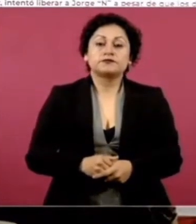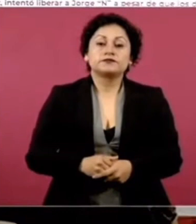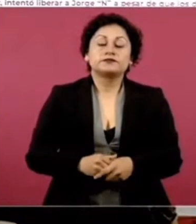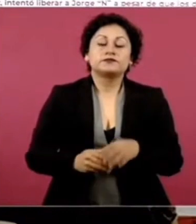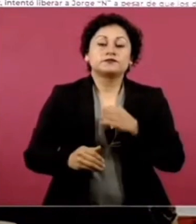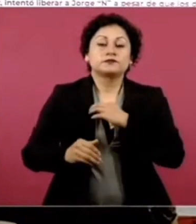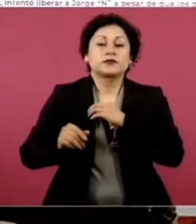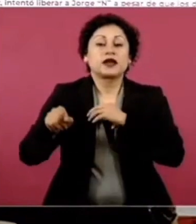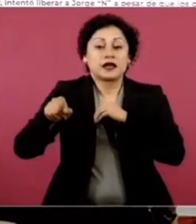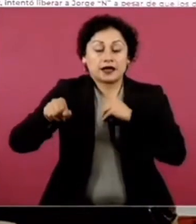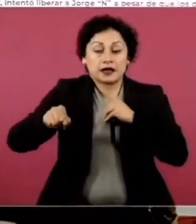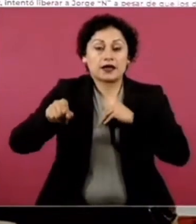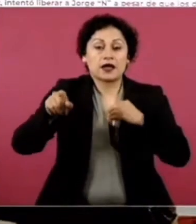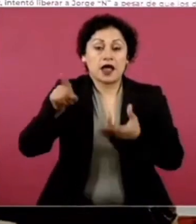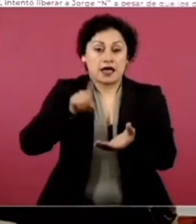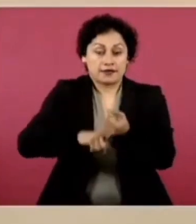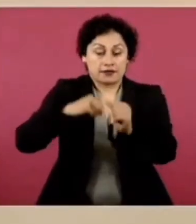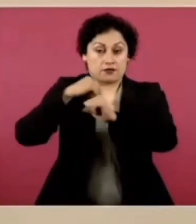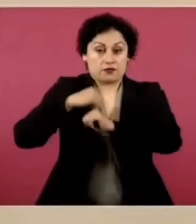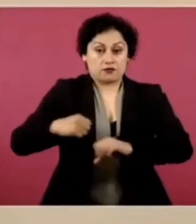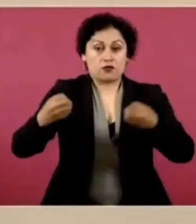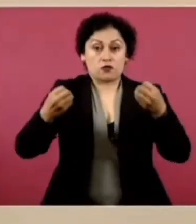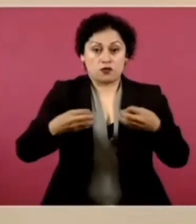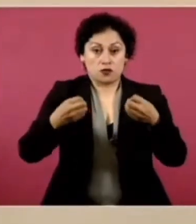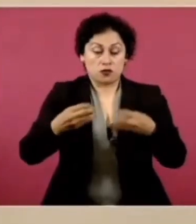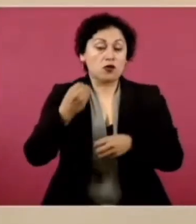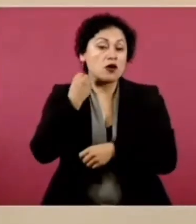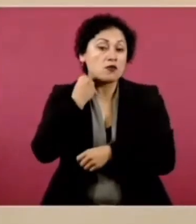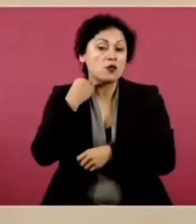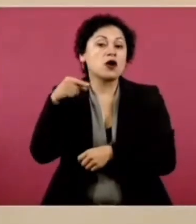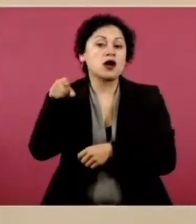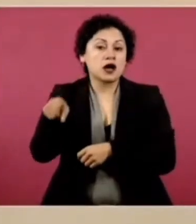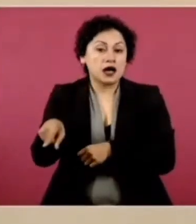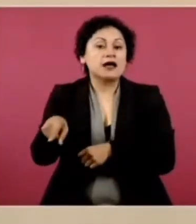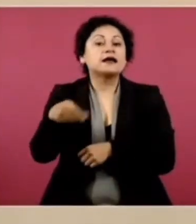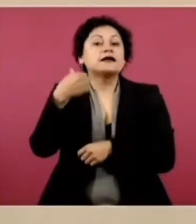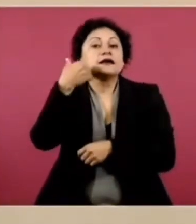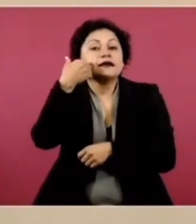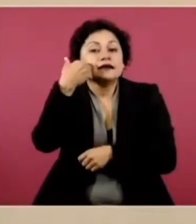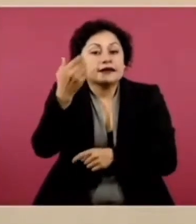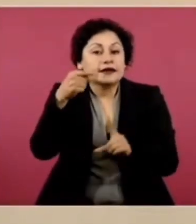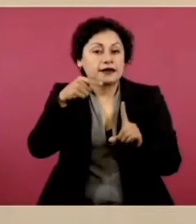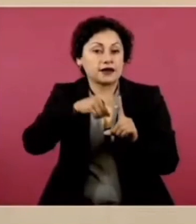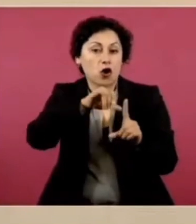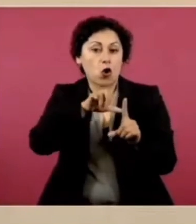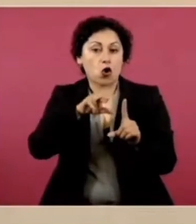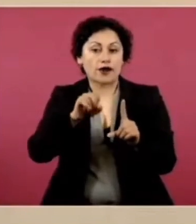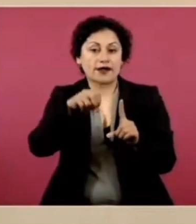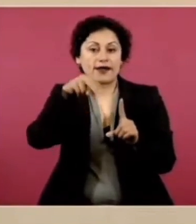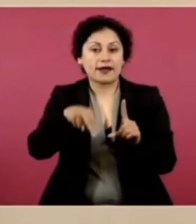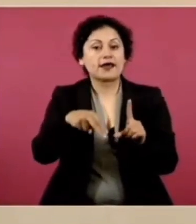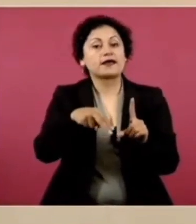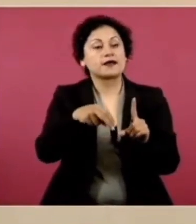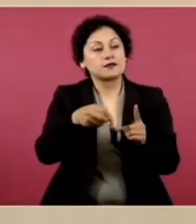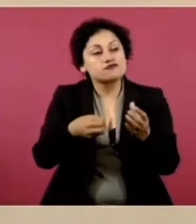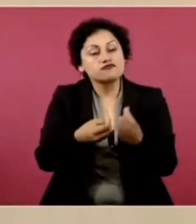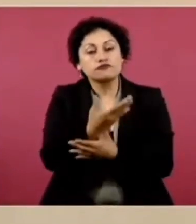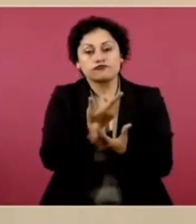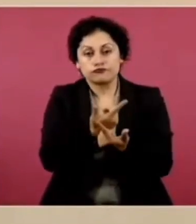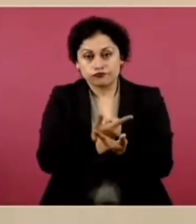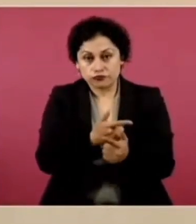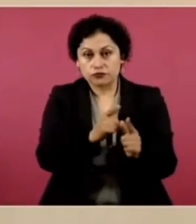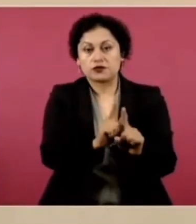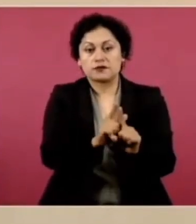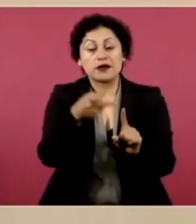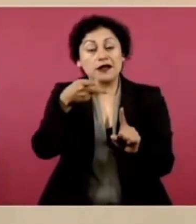Rosel Martínez, de esta forma intentó liberar a Jorge N., a pesar de que los delitos por los